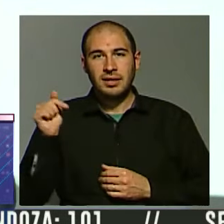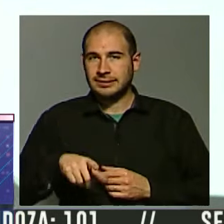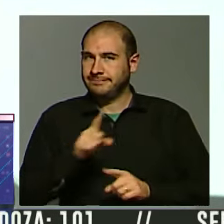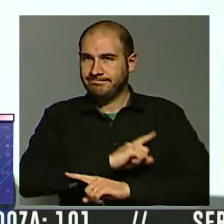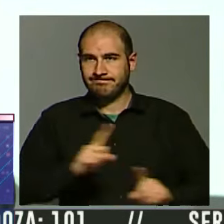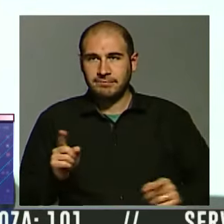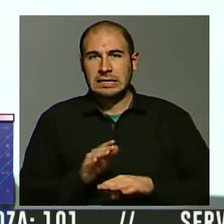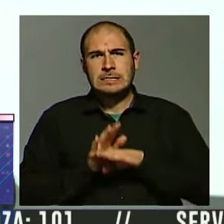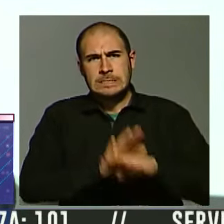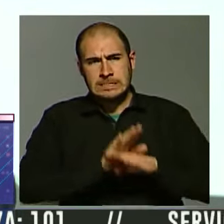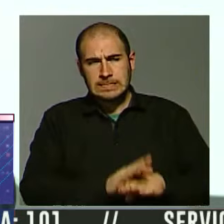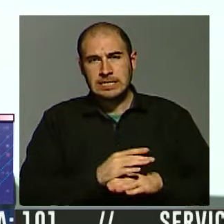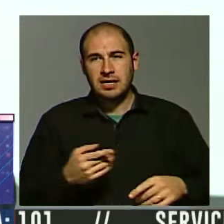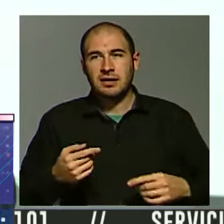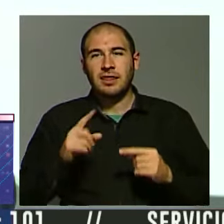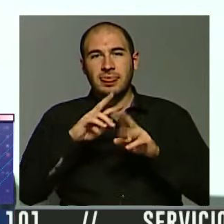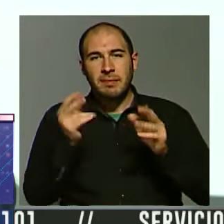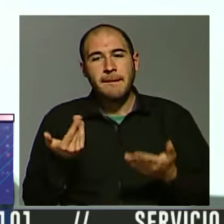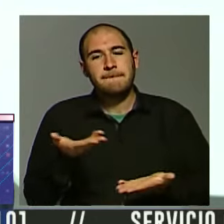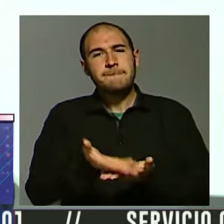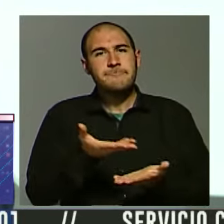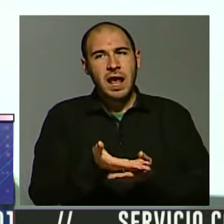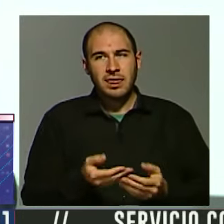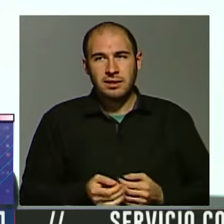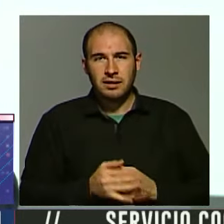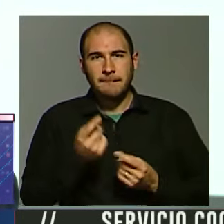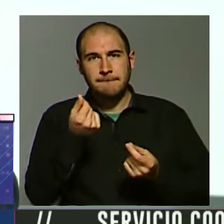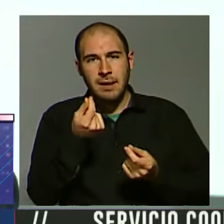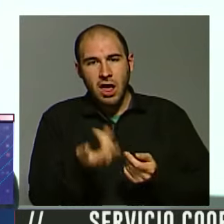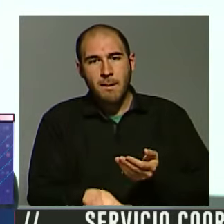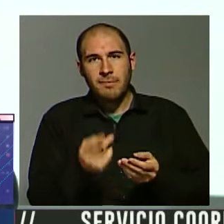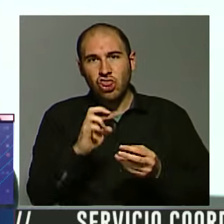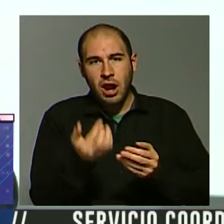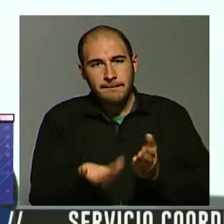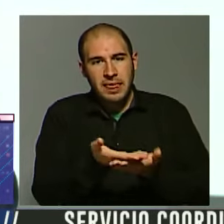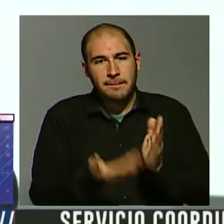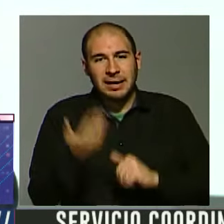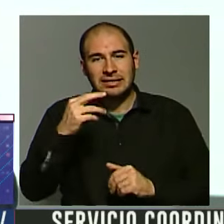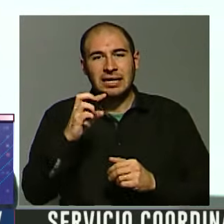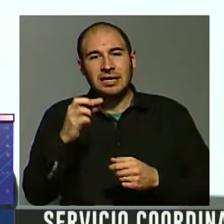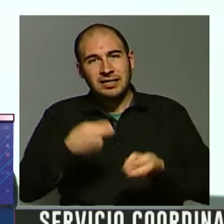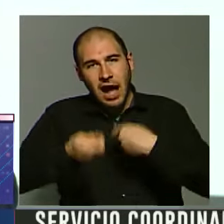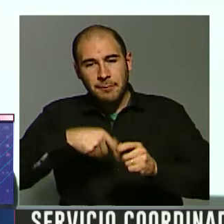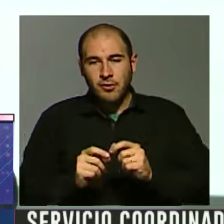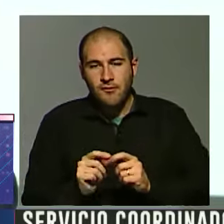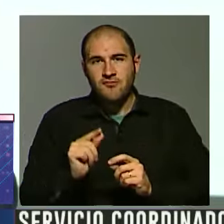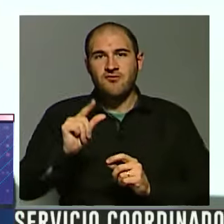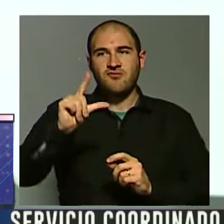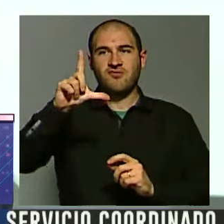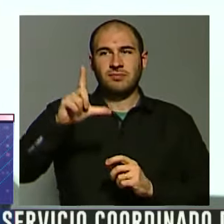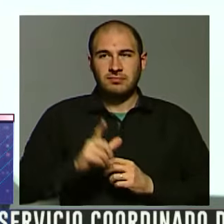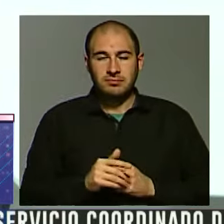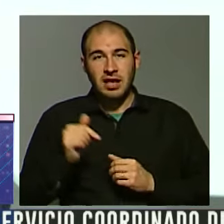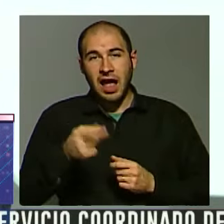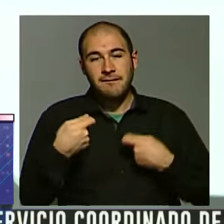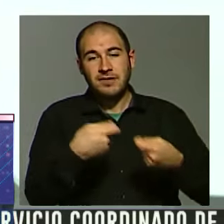así. La presión con respecto a la demanda por más divisas generó que el tipo de cambio siguiera subiendo y ante la